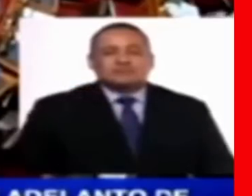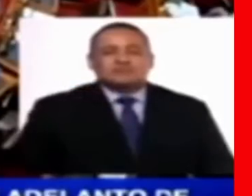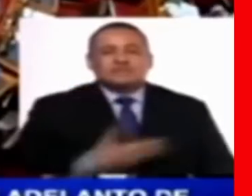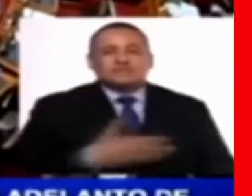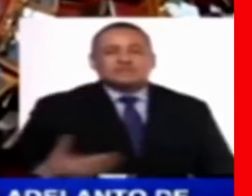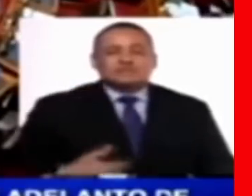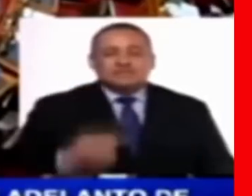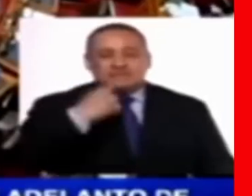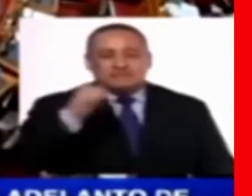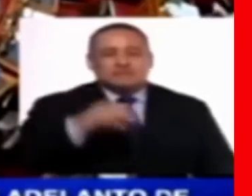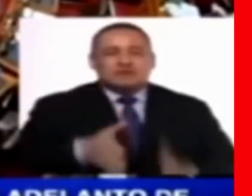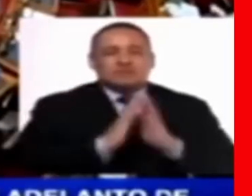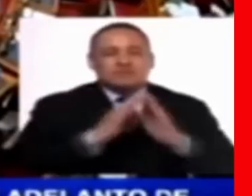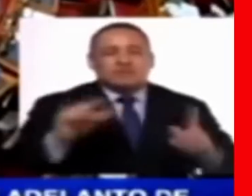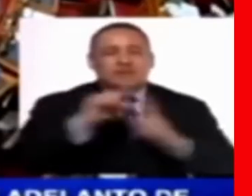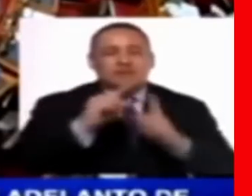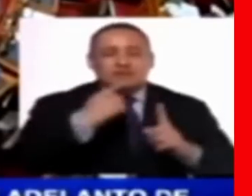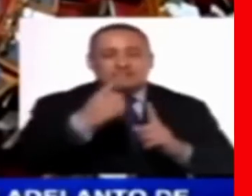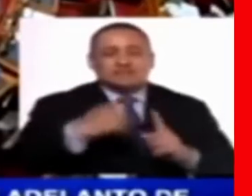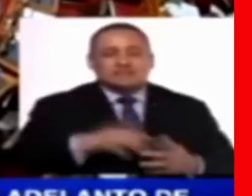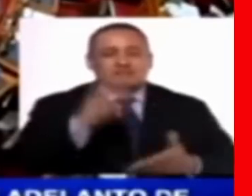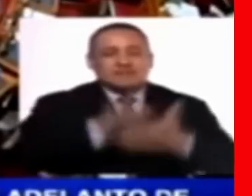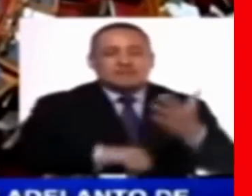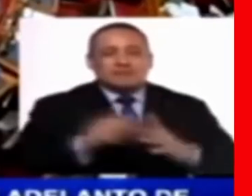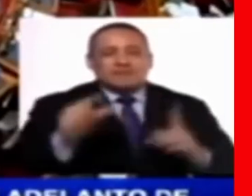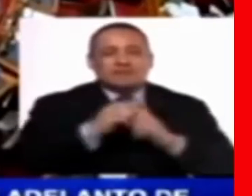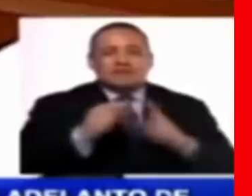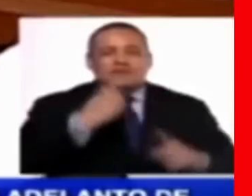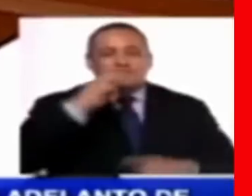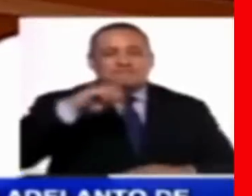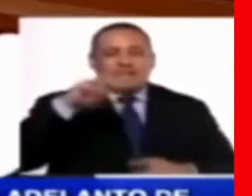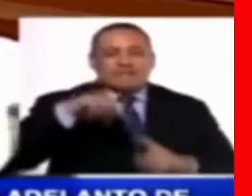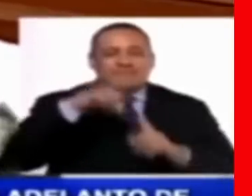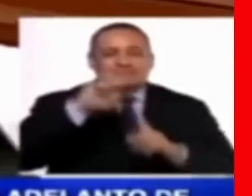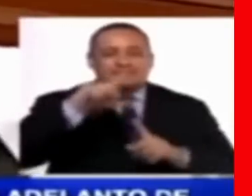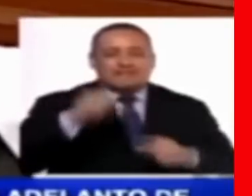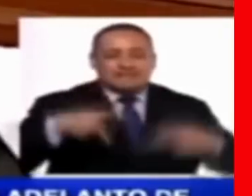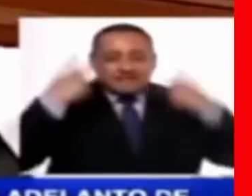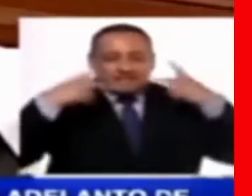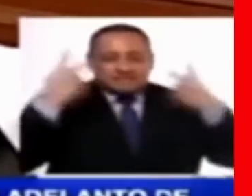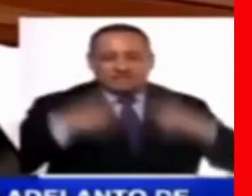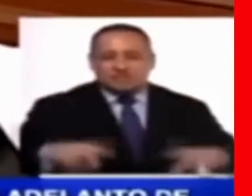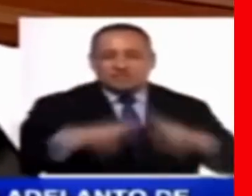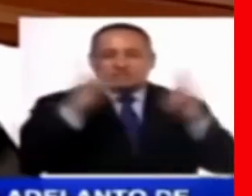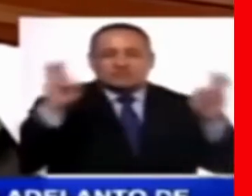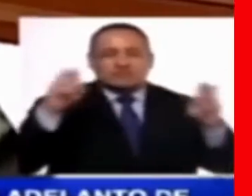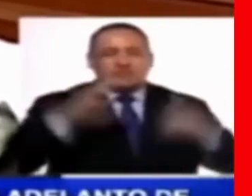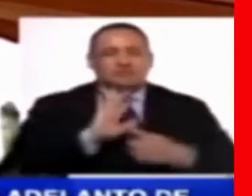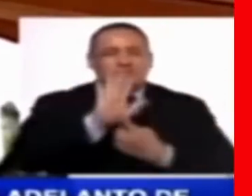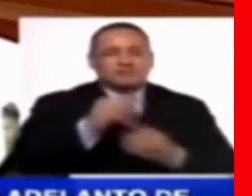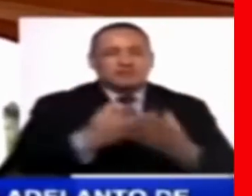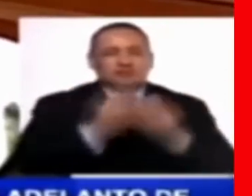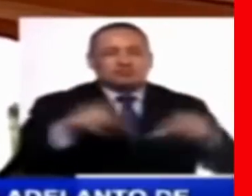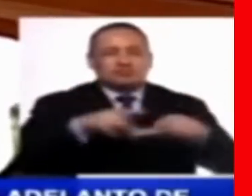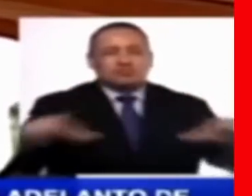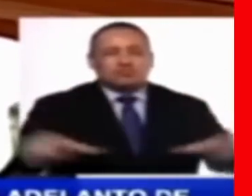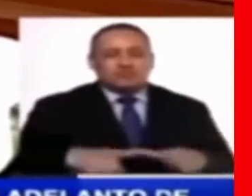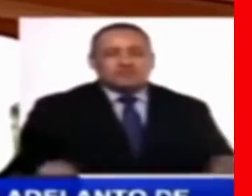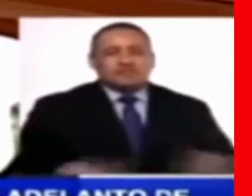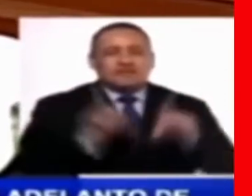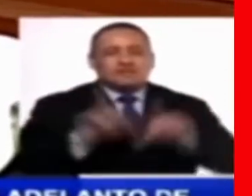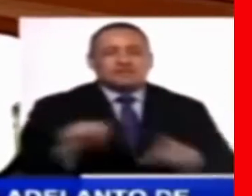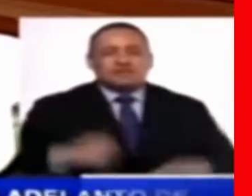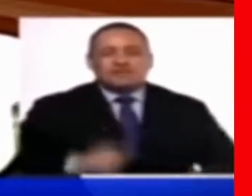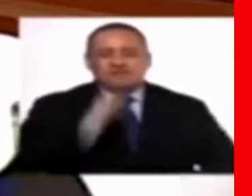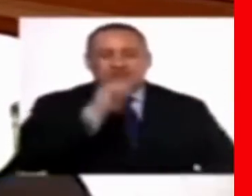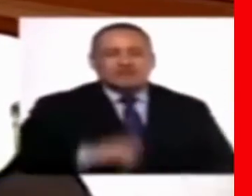Presidente, sí, para pedir que el congresista Lizarzaburu retire la frase mantel de chifa refiriéndose a un símbolo que representa a muchos pueblos, no hace falta